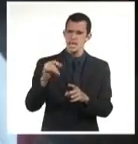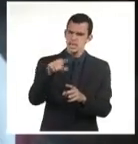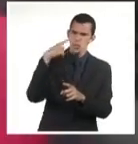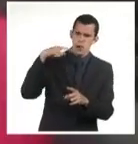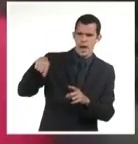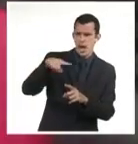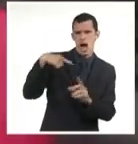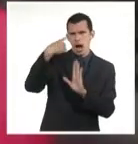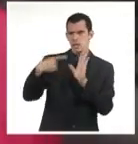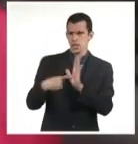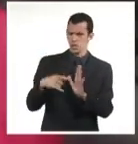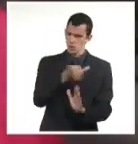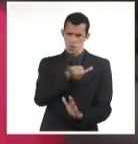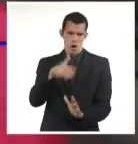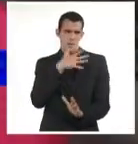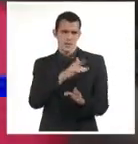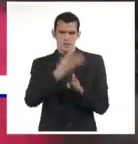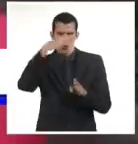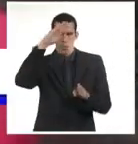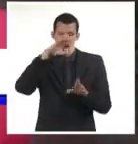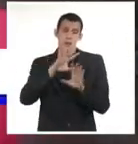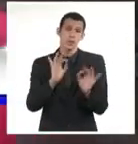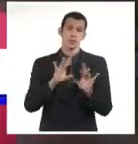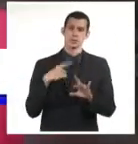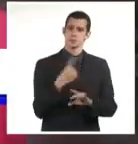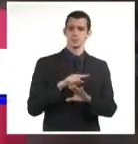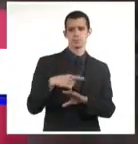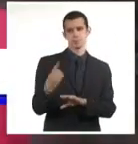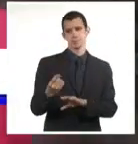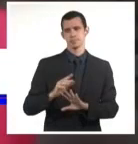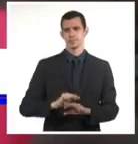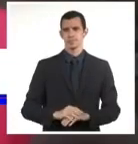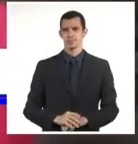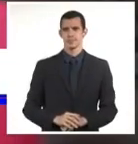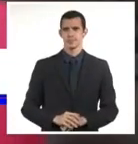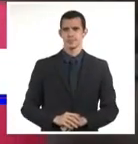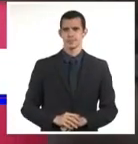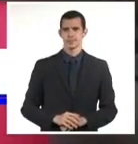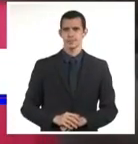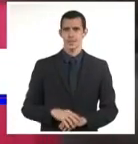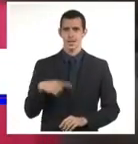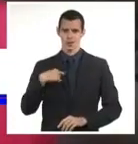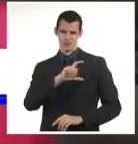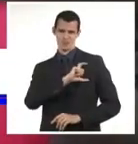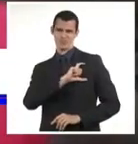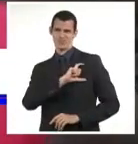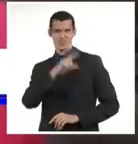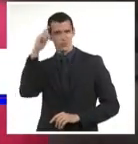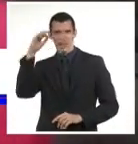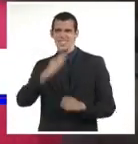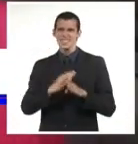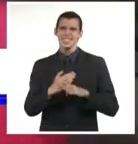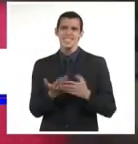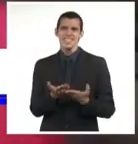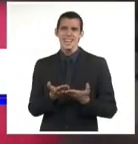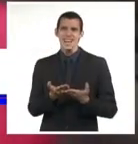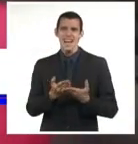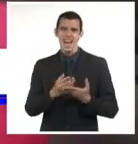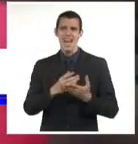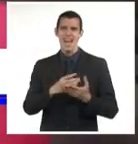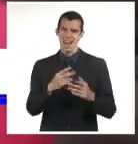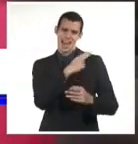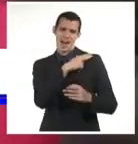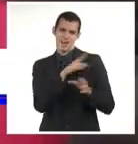como santiagueras. Como capitana estoy súper contenta con el resultado obtenido. Porque somos un equipo con muchachitas muy